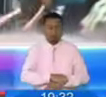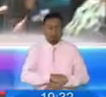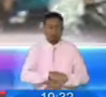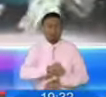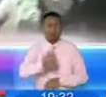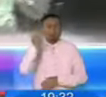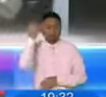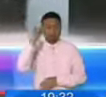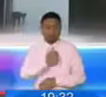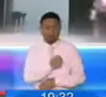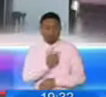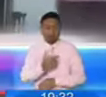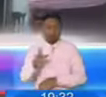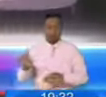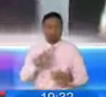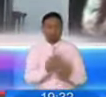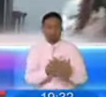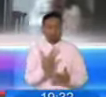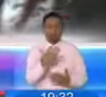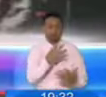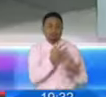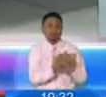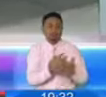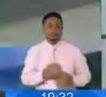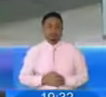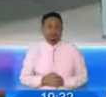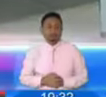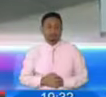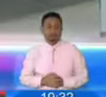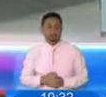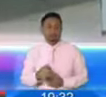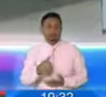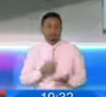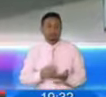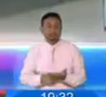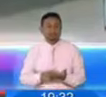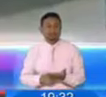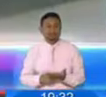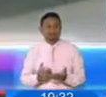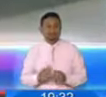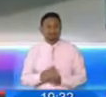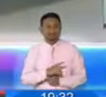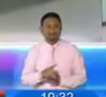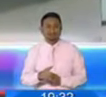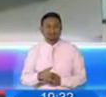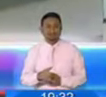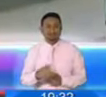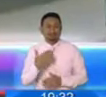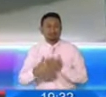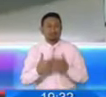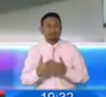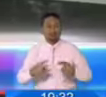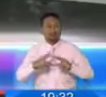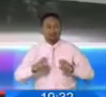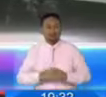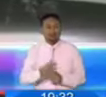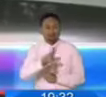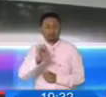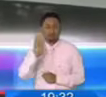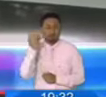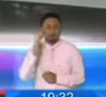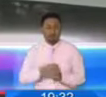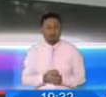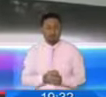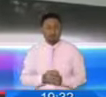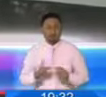intelectual. Los 3 cuentan con prisión preventiva. Así, en la audiencia de flagrancia, el juez penal dio paso a la etapa de instrucción fiscal por 30 días